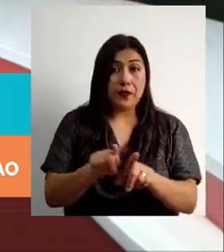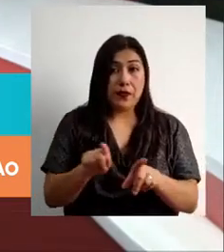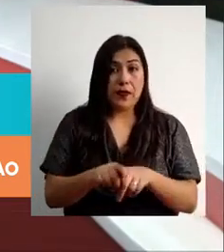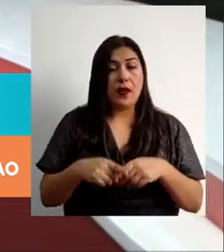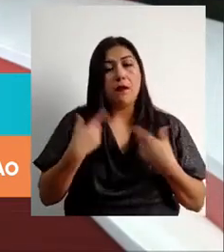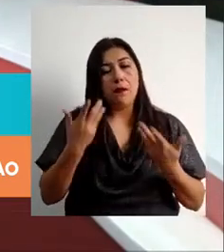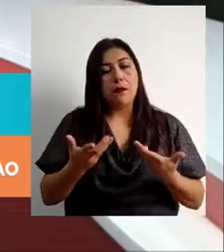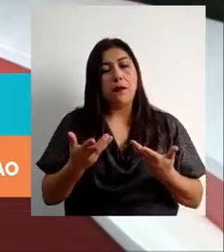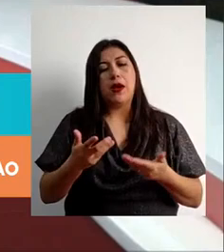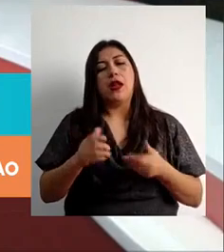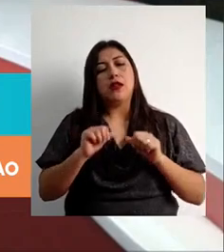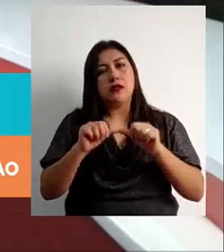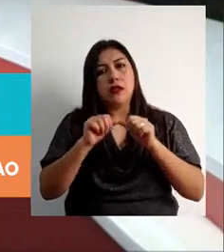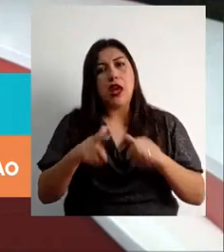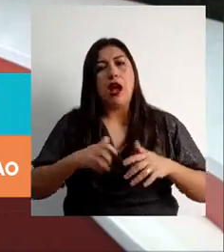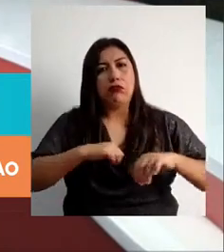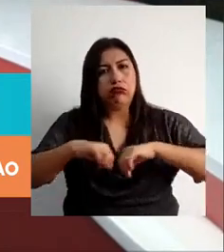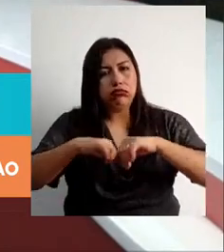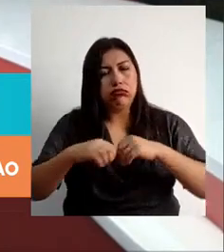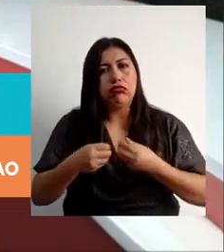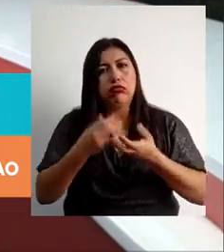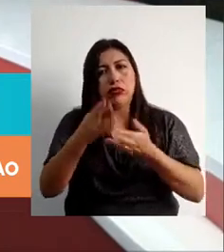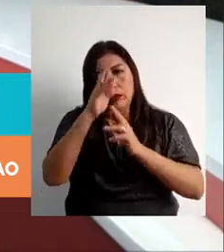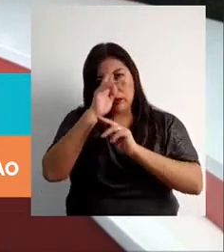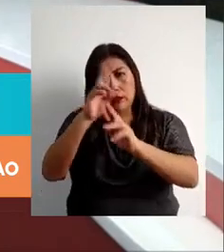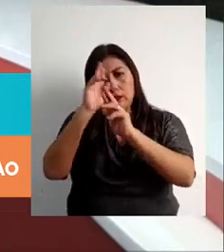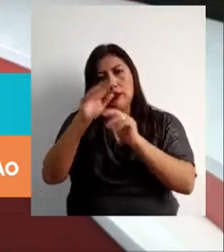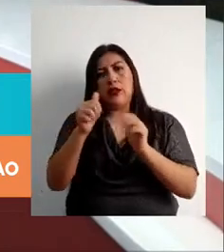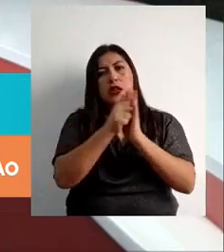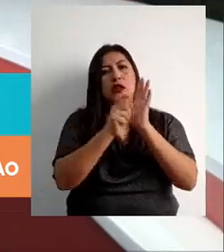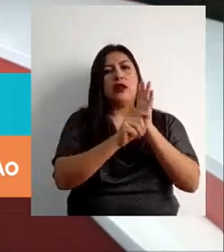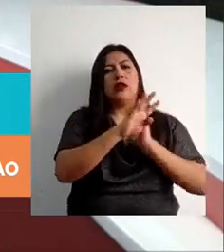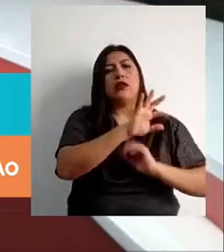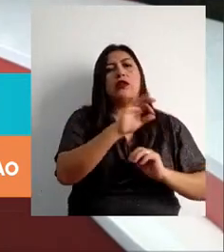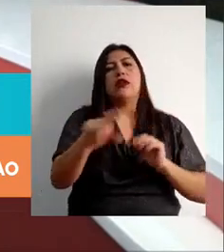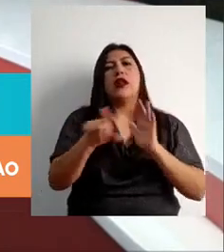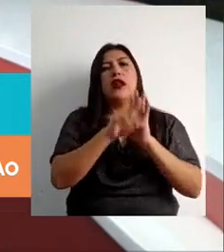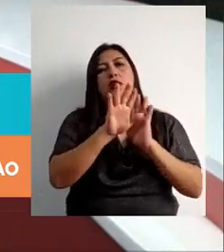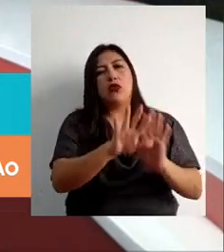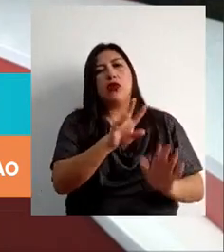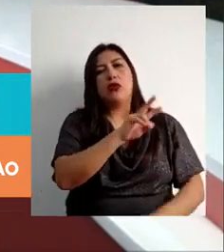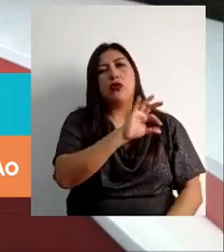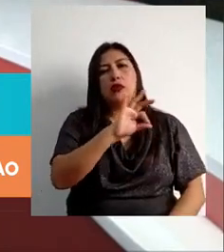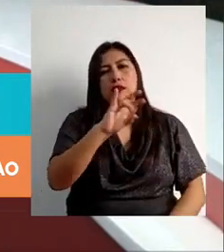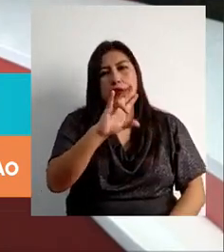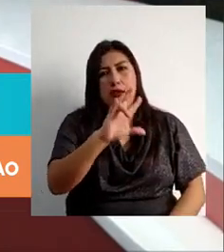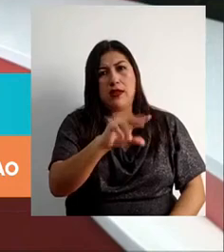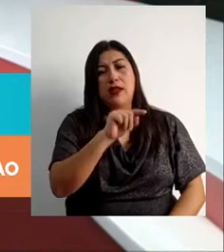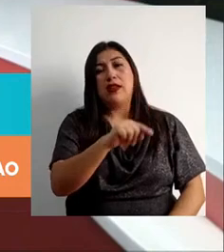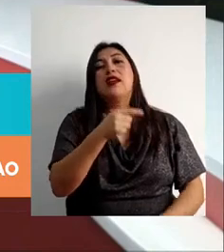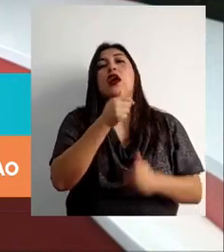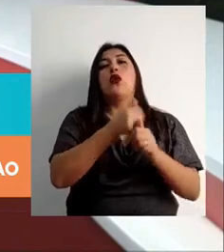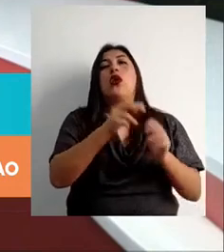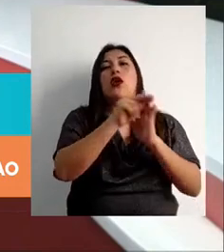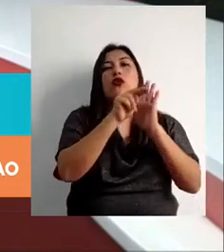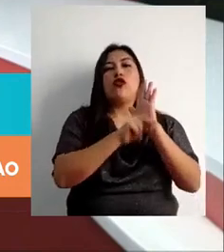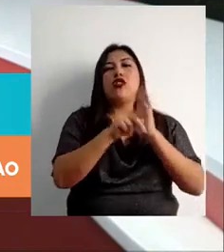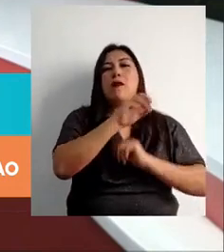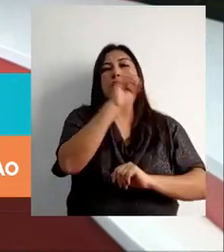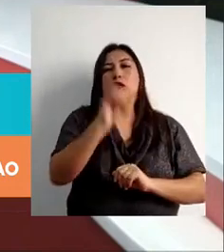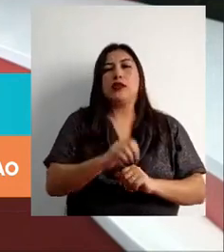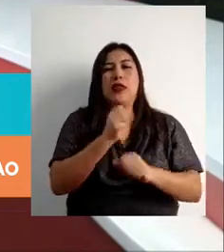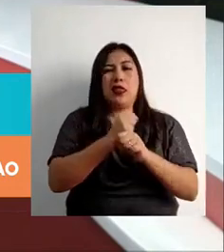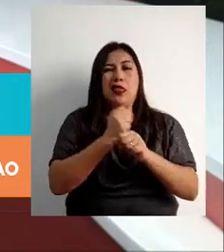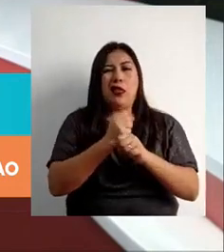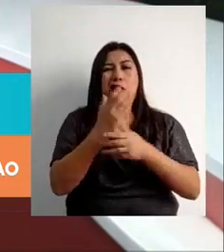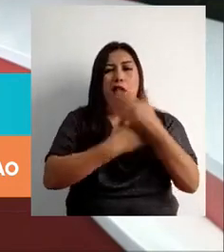el respeto del artículo 49 de la ley 29973, que es el cumplimiento de la cuota laboral, hemos